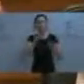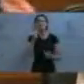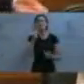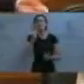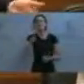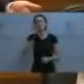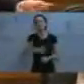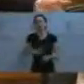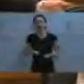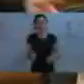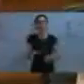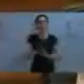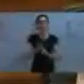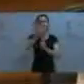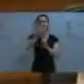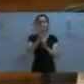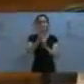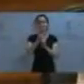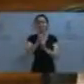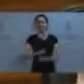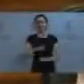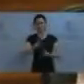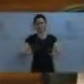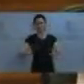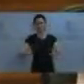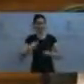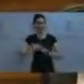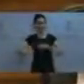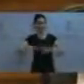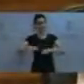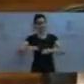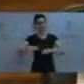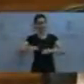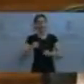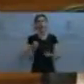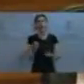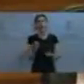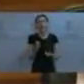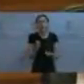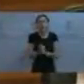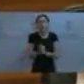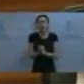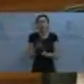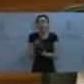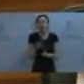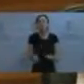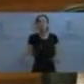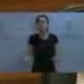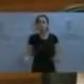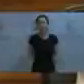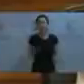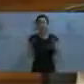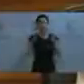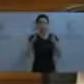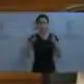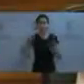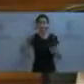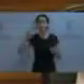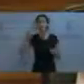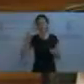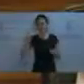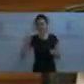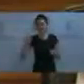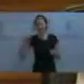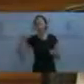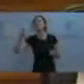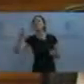empleo, pues esos asturianos no tienen esas ayudas de la política activa de empleo. También tiene usted en las publicaciones, no les recomiendo, las publicaciones en el BOE, el